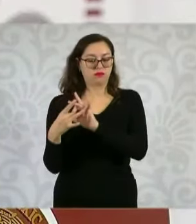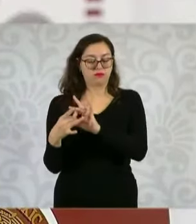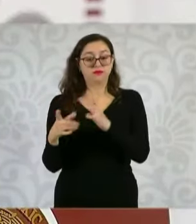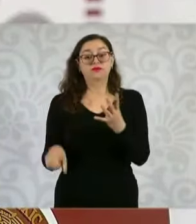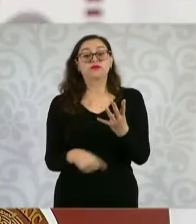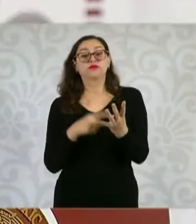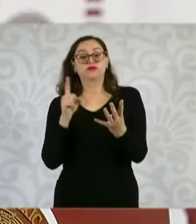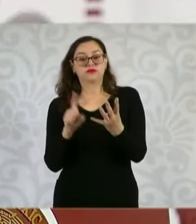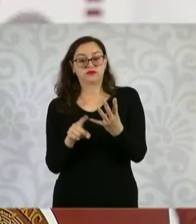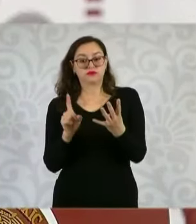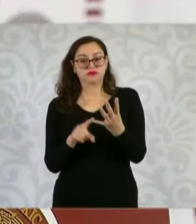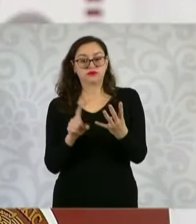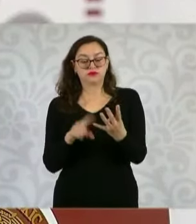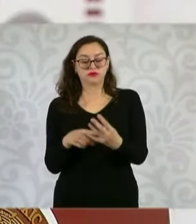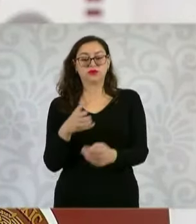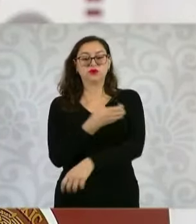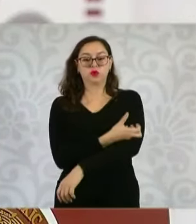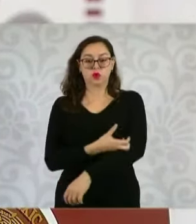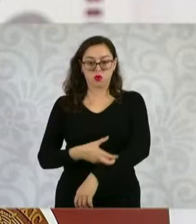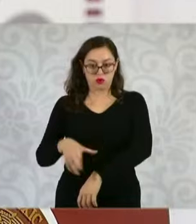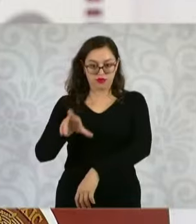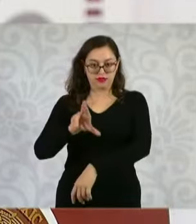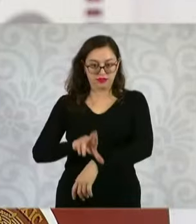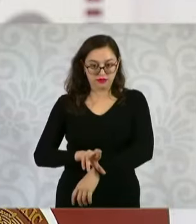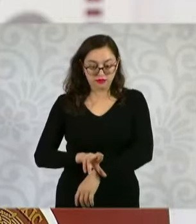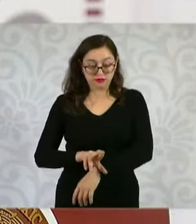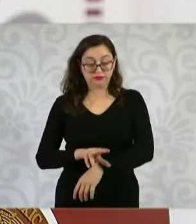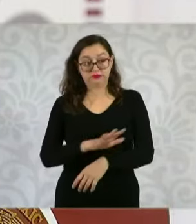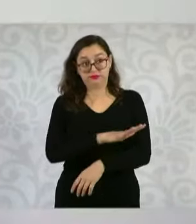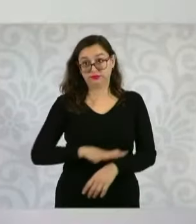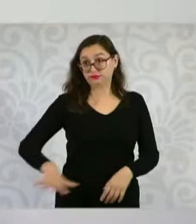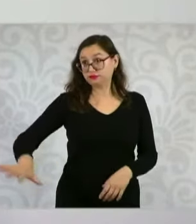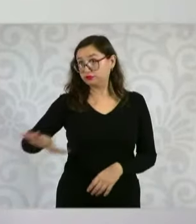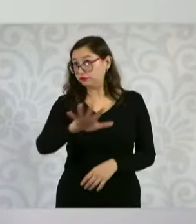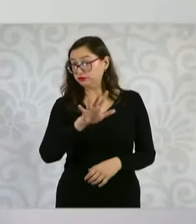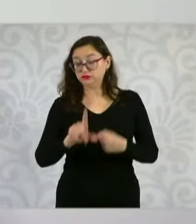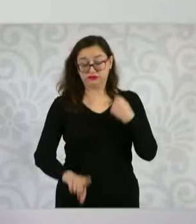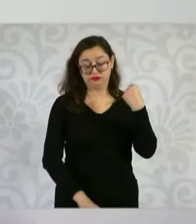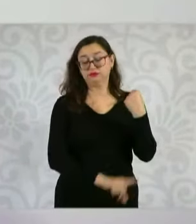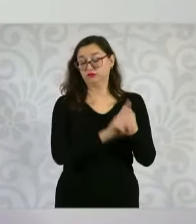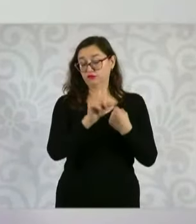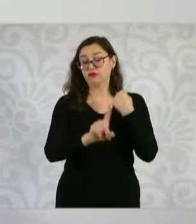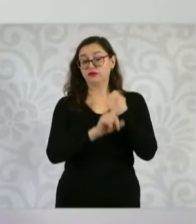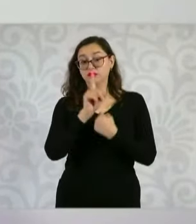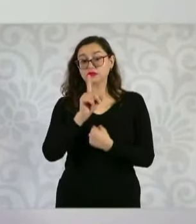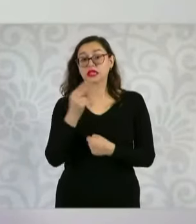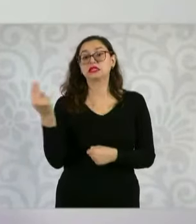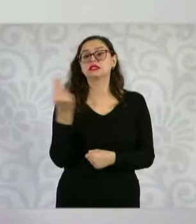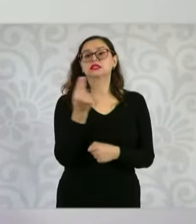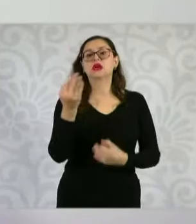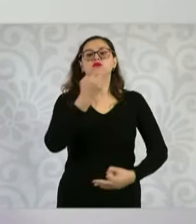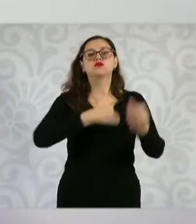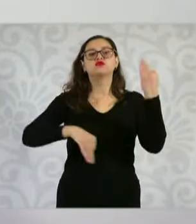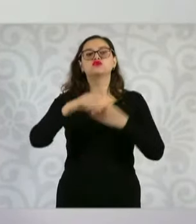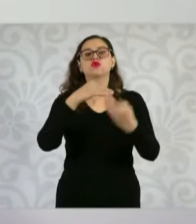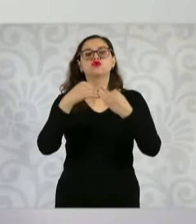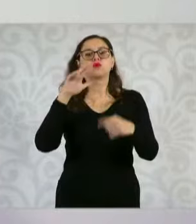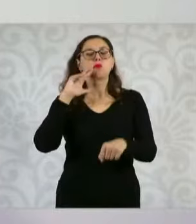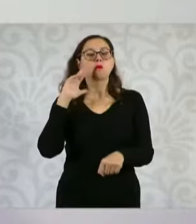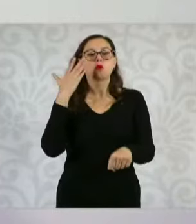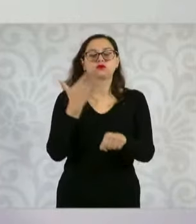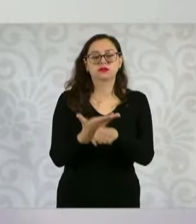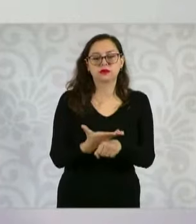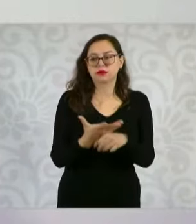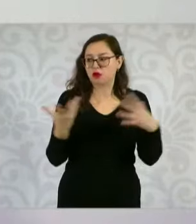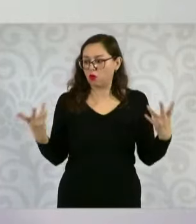decirle a la gente y a todo México que ahí mandan ellos cuando vemos vehículos